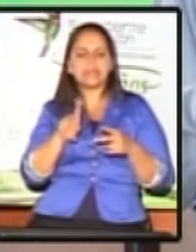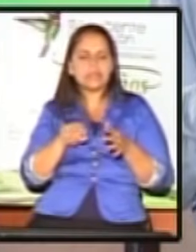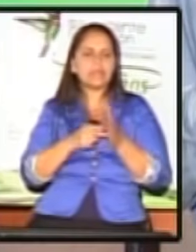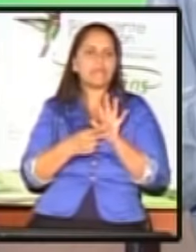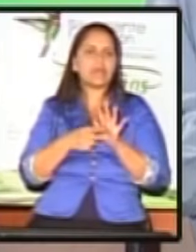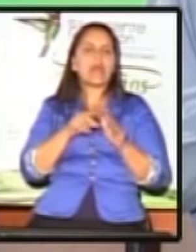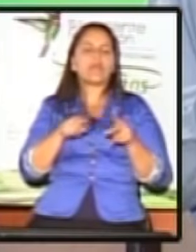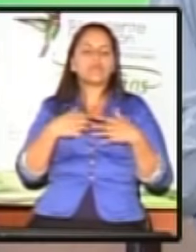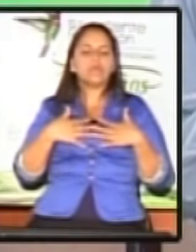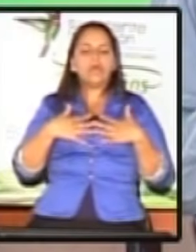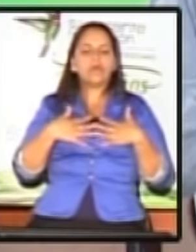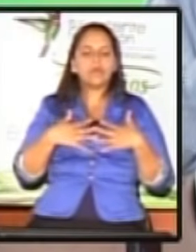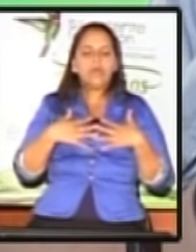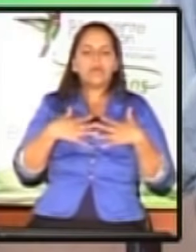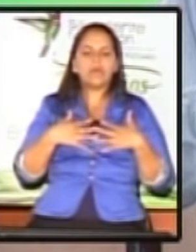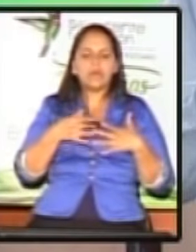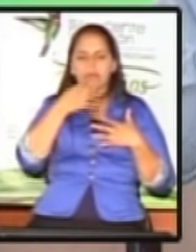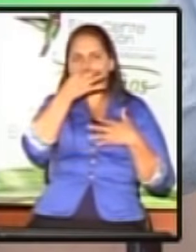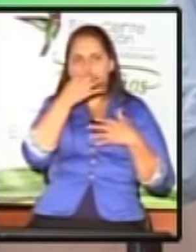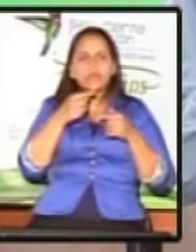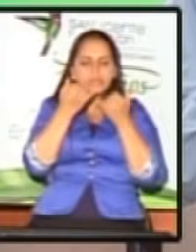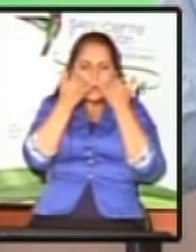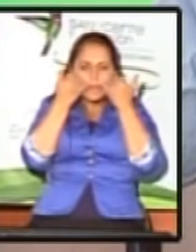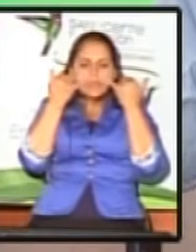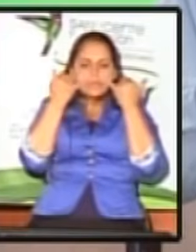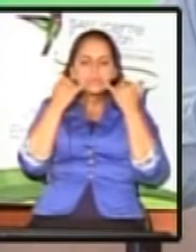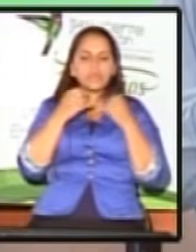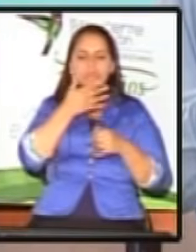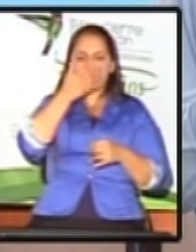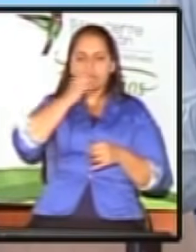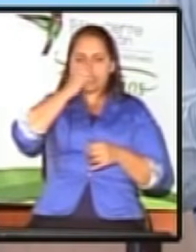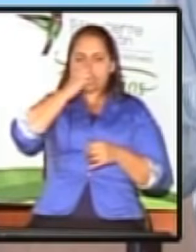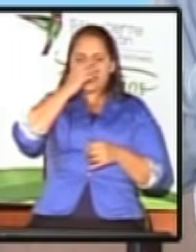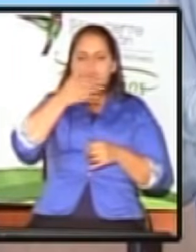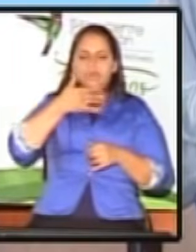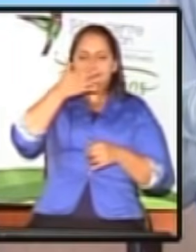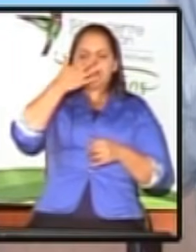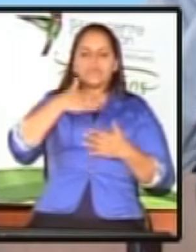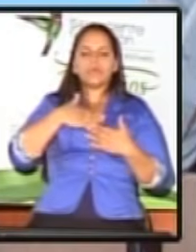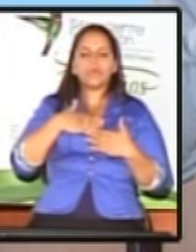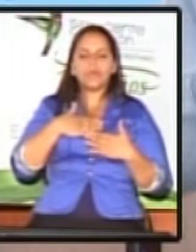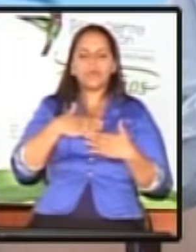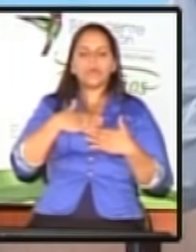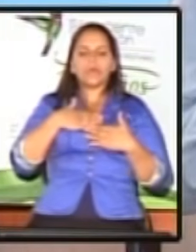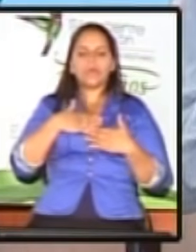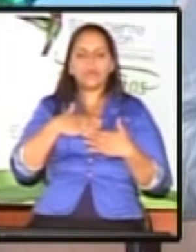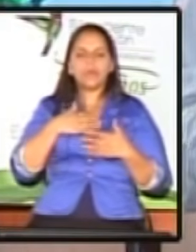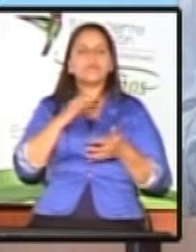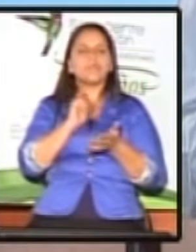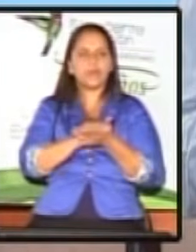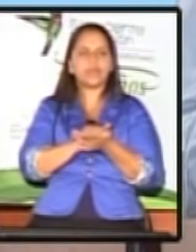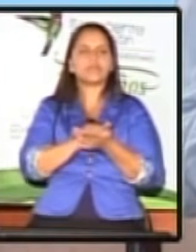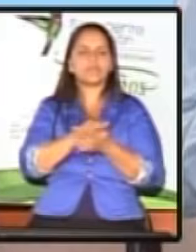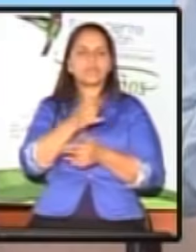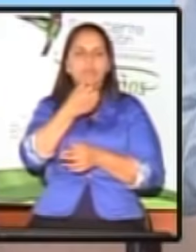disnea. Es el paciente ahogado a pesar del oxígeno, no puede respirar bien. La morfina seda esa sed